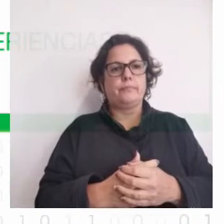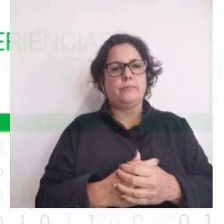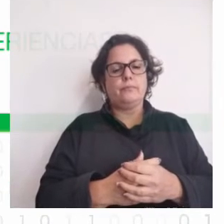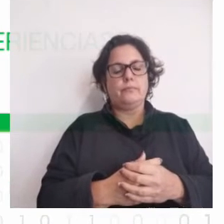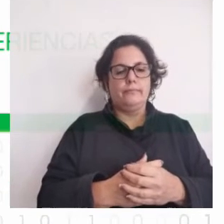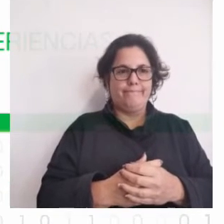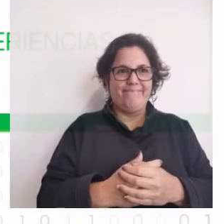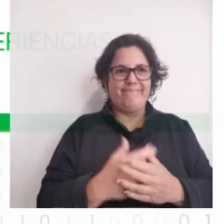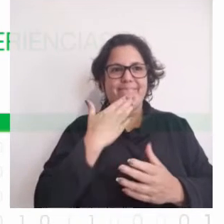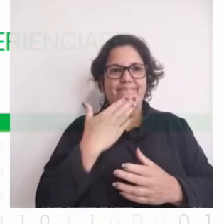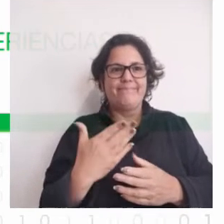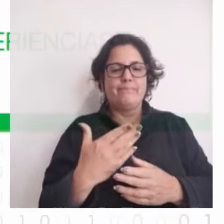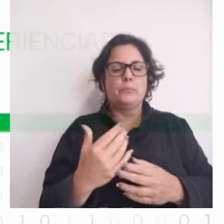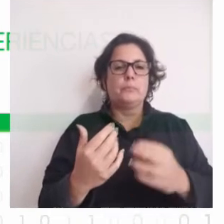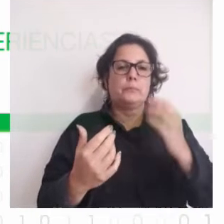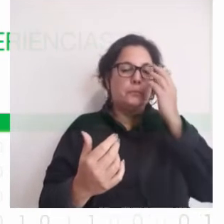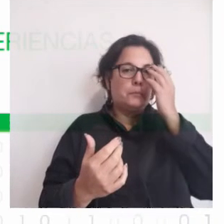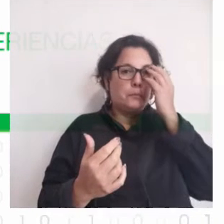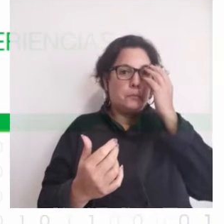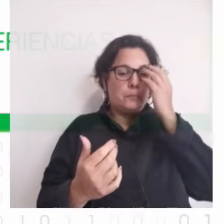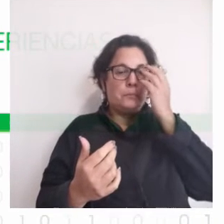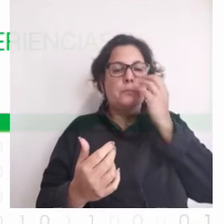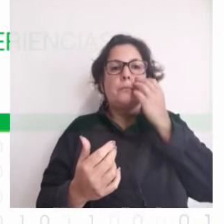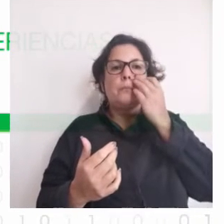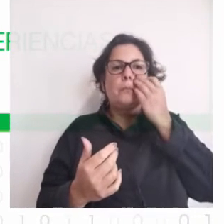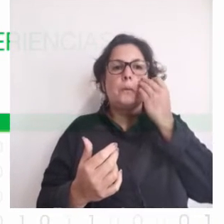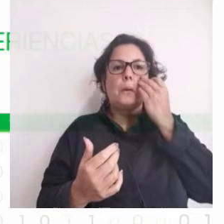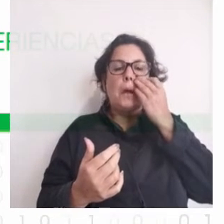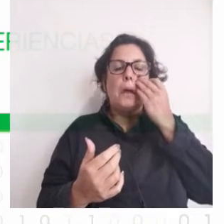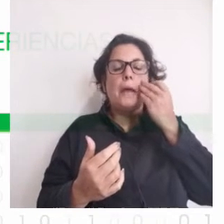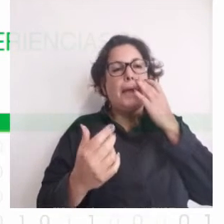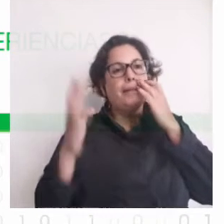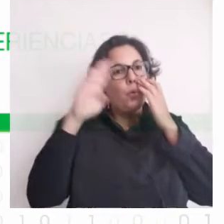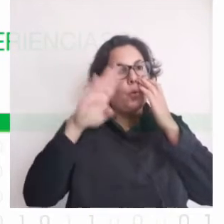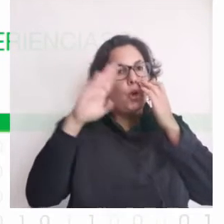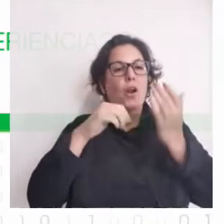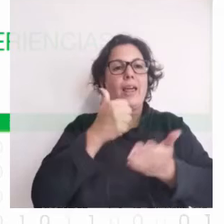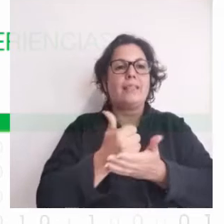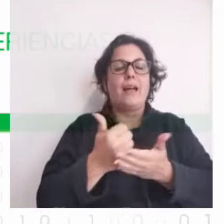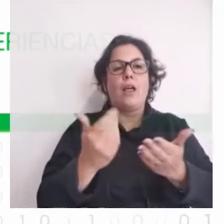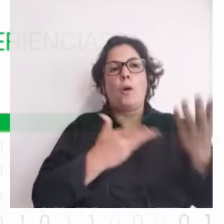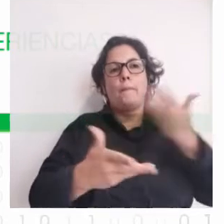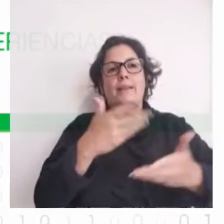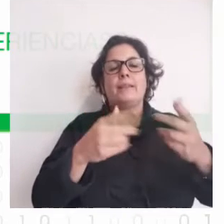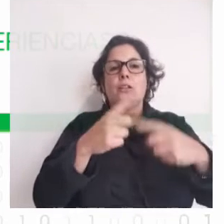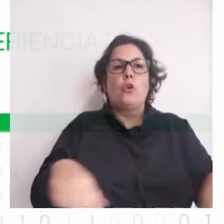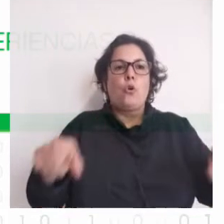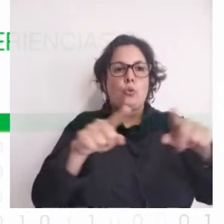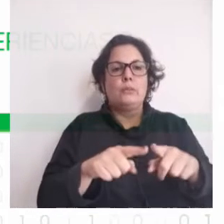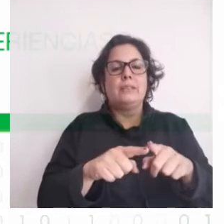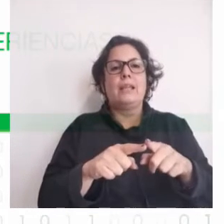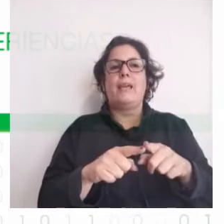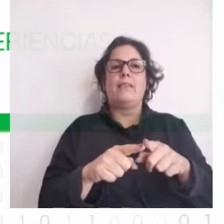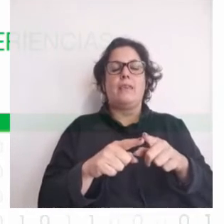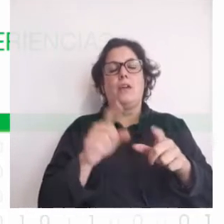Muchas gracias, Catalina. Bueno, es un honor estar acá compartiendo con todas ustedes y con la